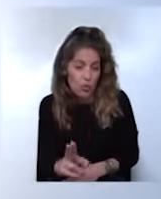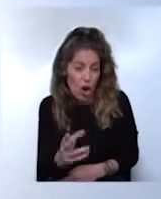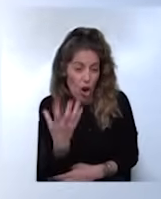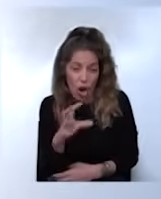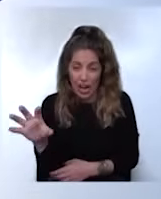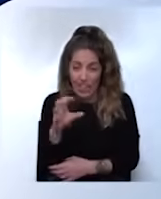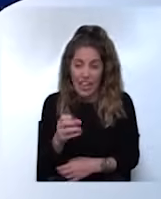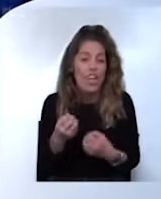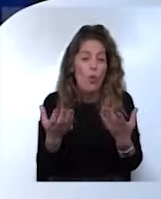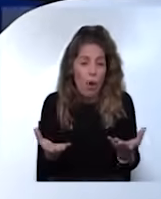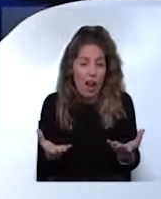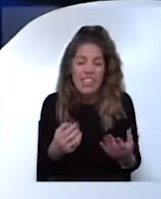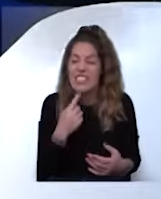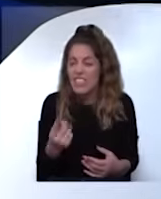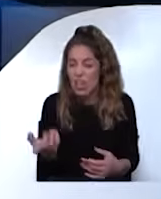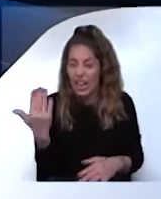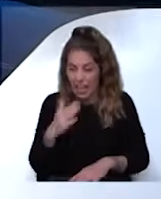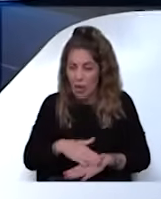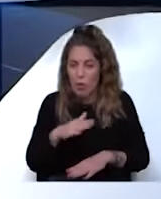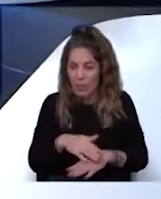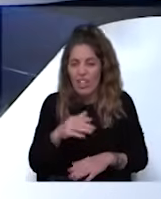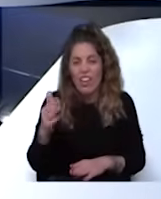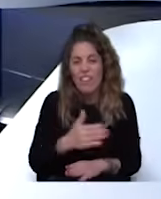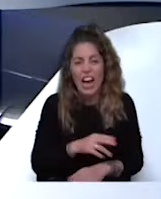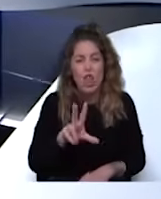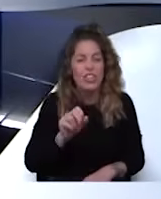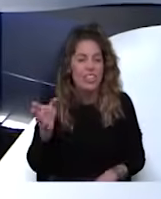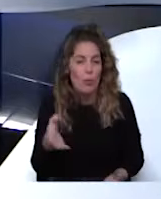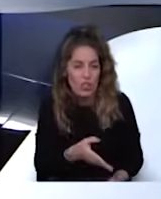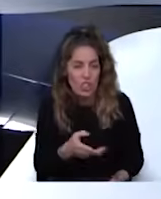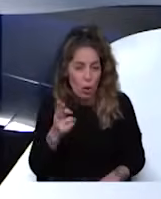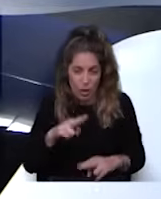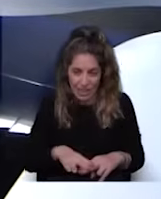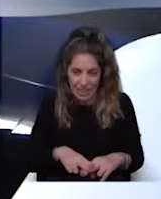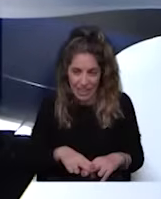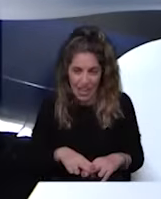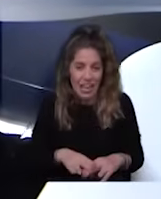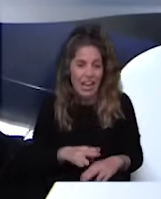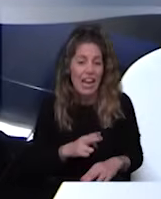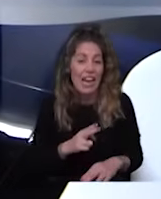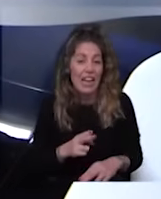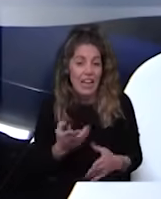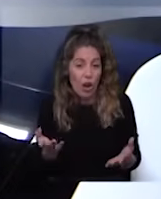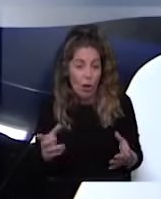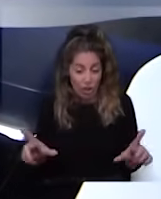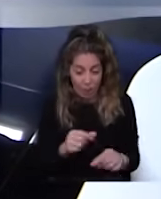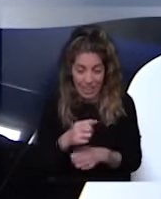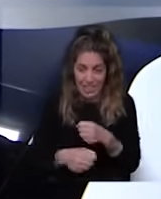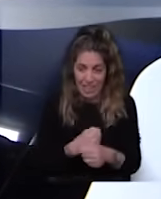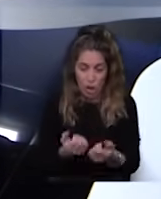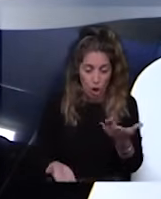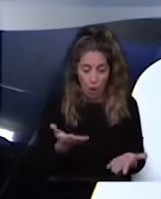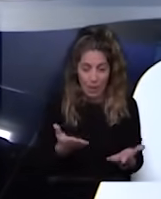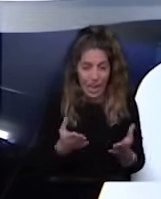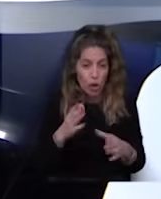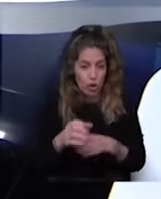los radares cuál fue se dijo en su momento que había bajado un 30% de la mortalidad y resulta que cuando cerrás el año y lo compará con